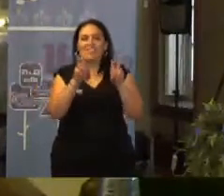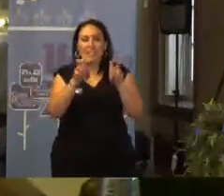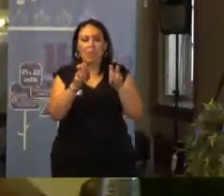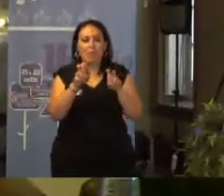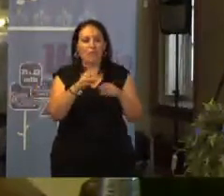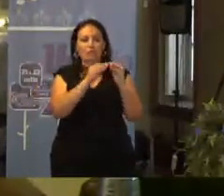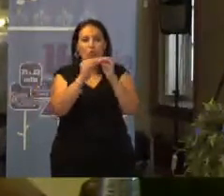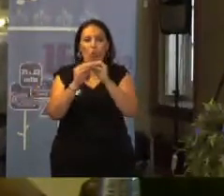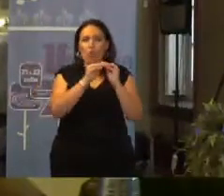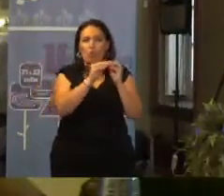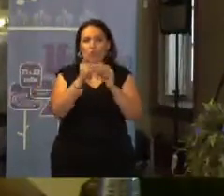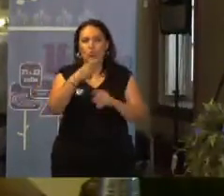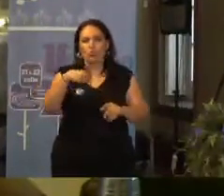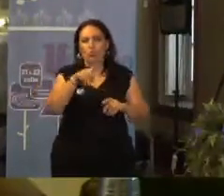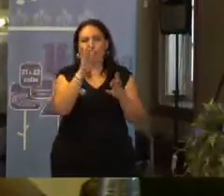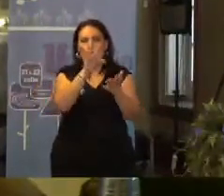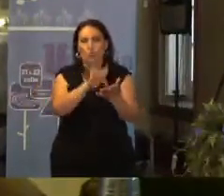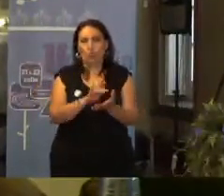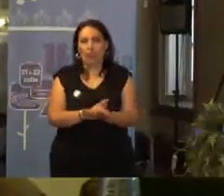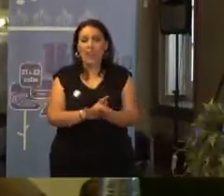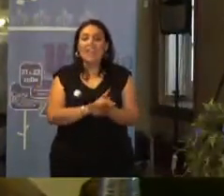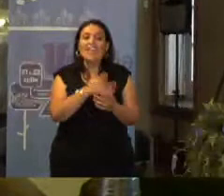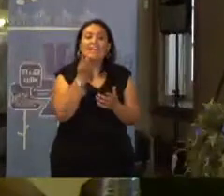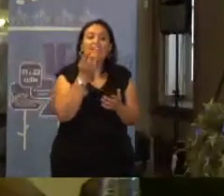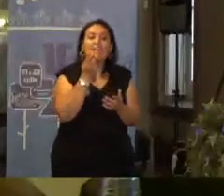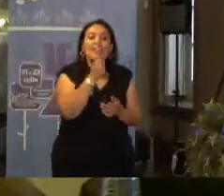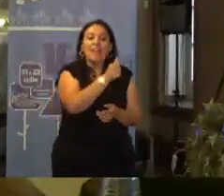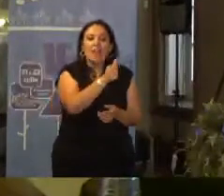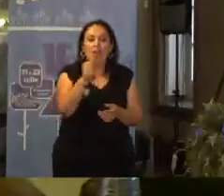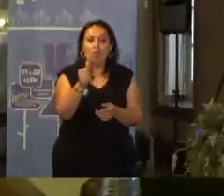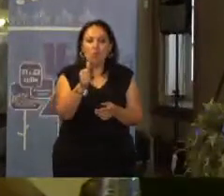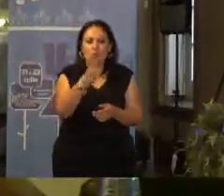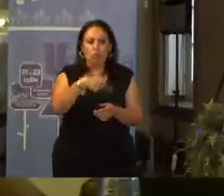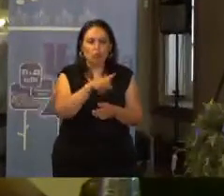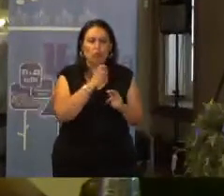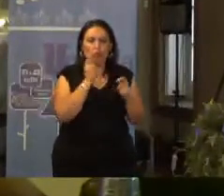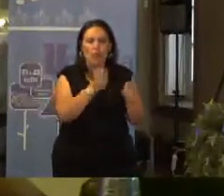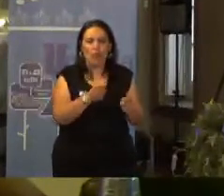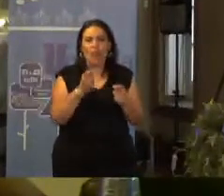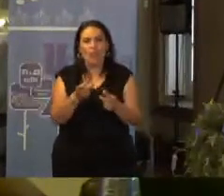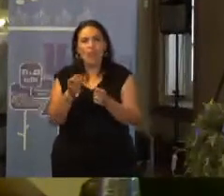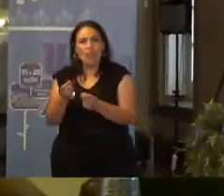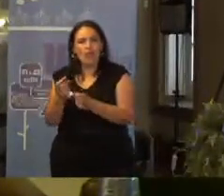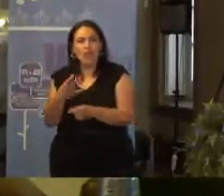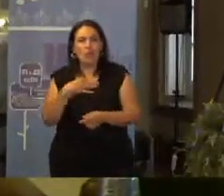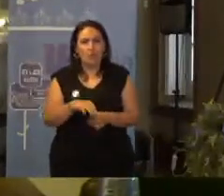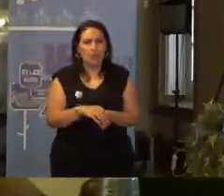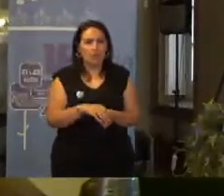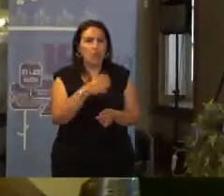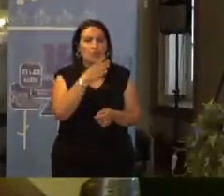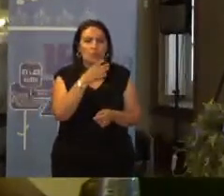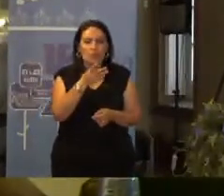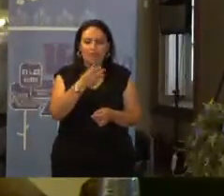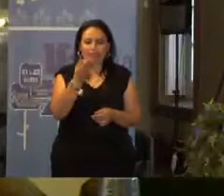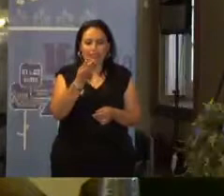esas determinadas cousas podemos chegar cada un hasta aquí e hasta aquí, e que esas van a ser as bases